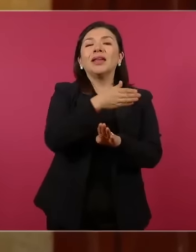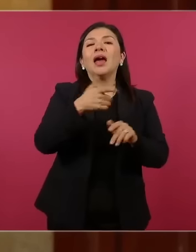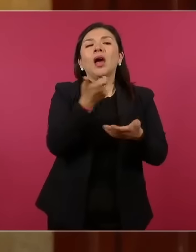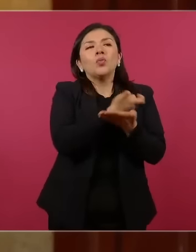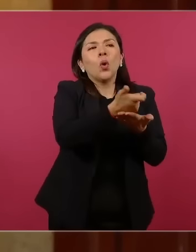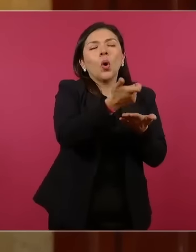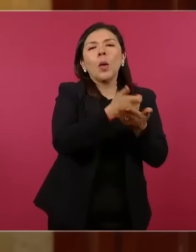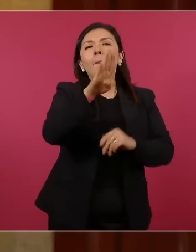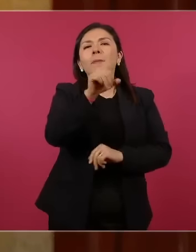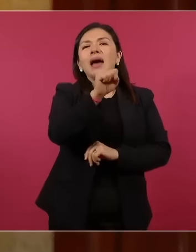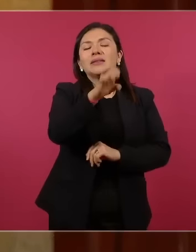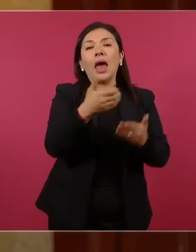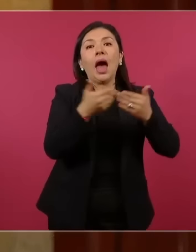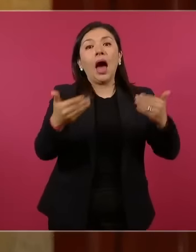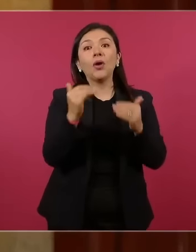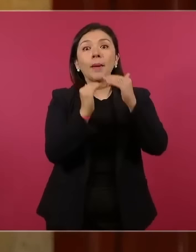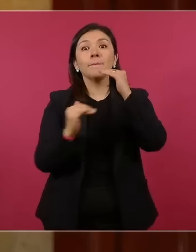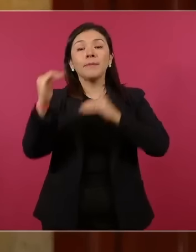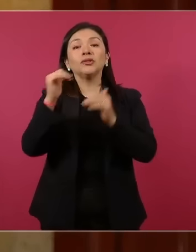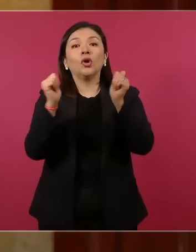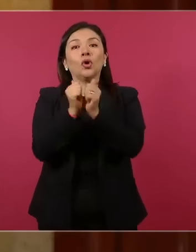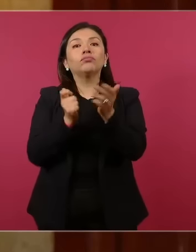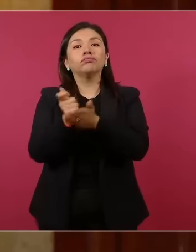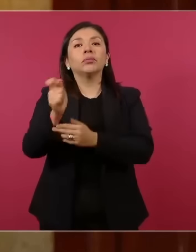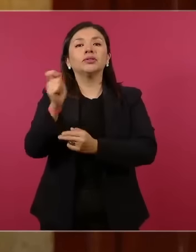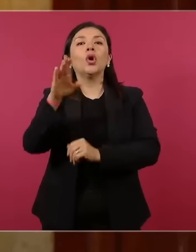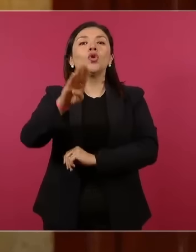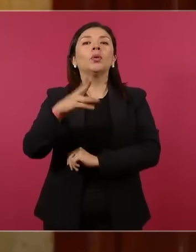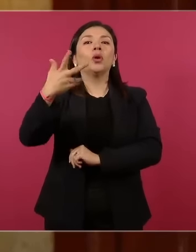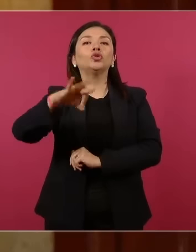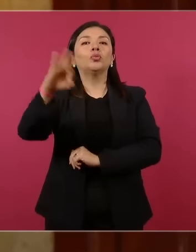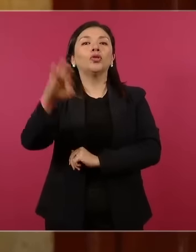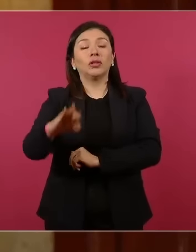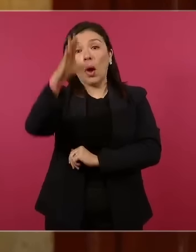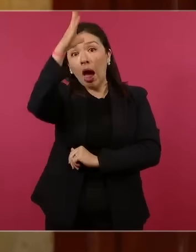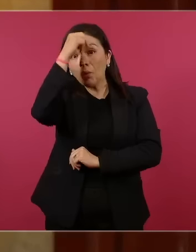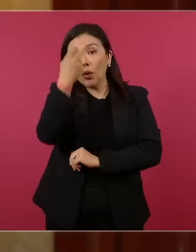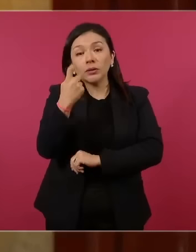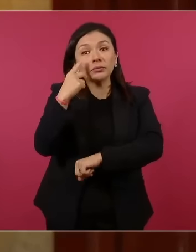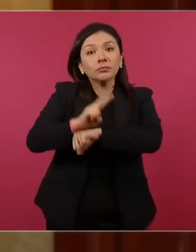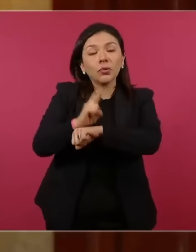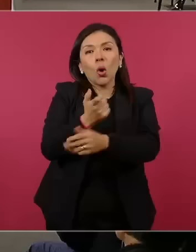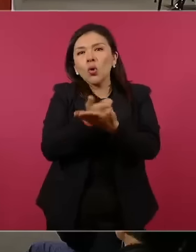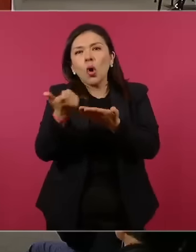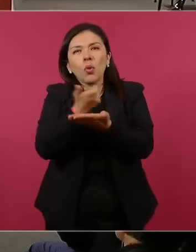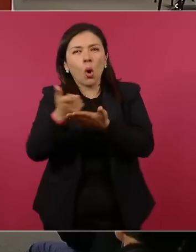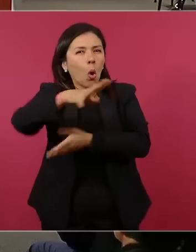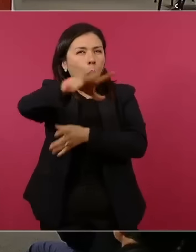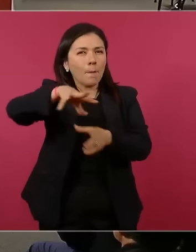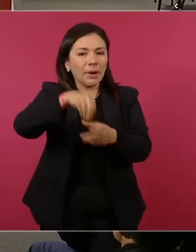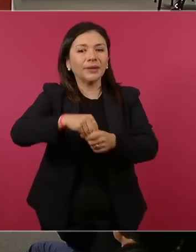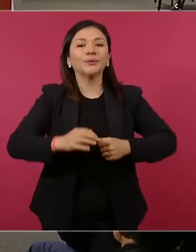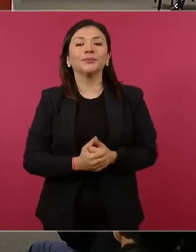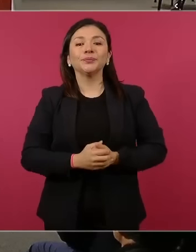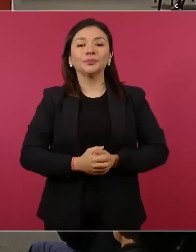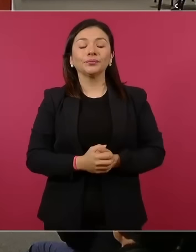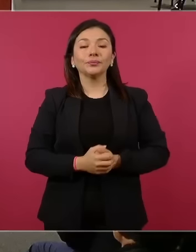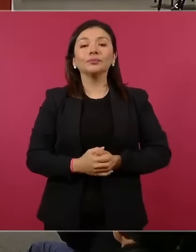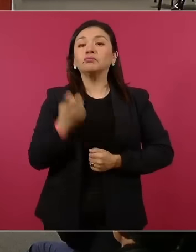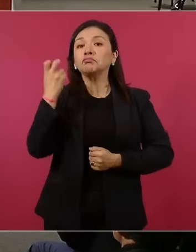se recibe. Ahora se va a recibir el 98%, tomando en cuenta todos los salarios. Siguiente. Y